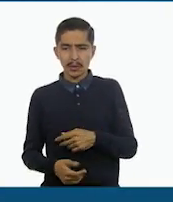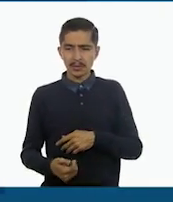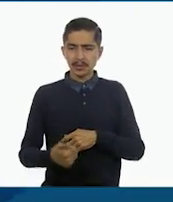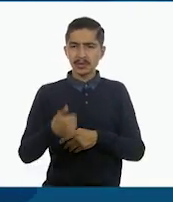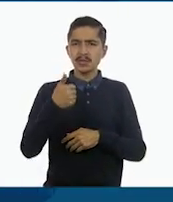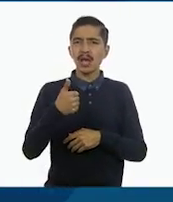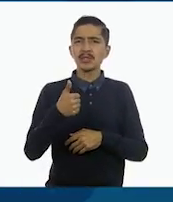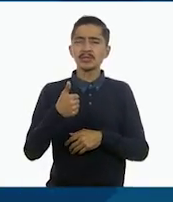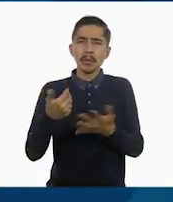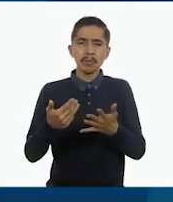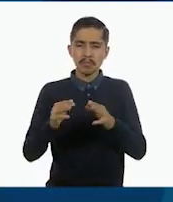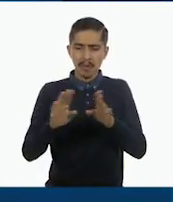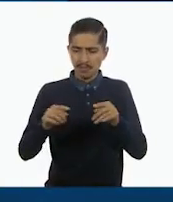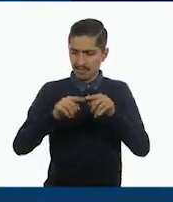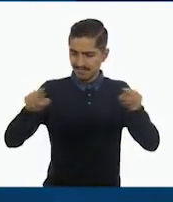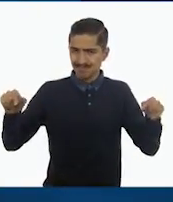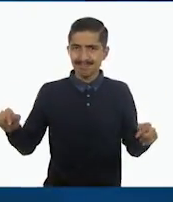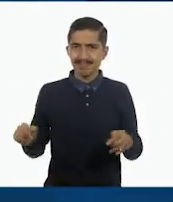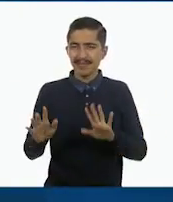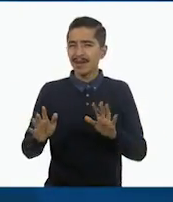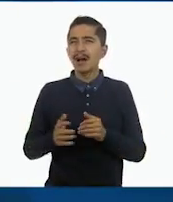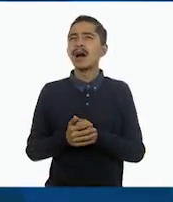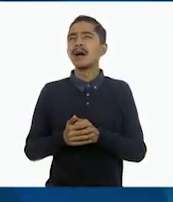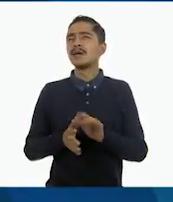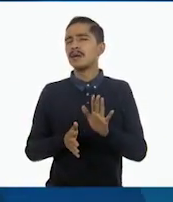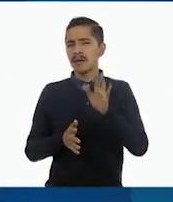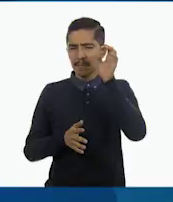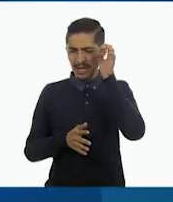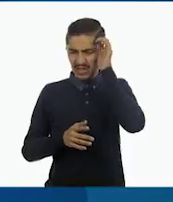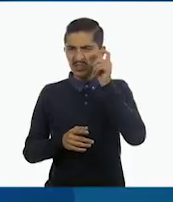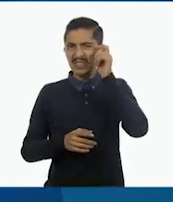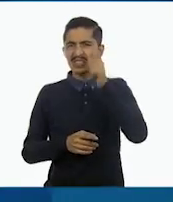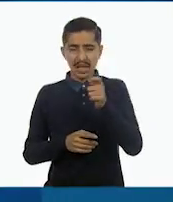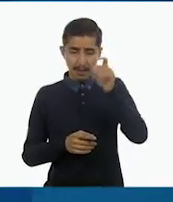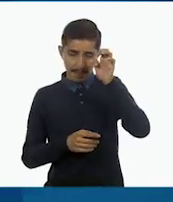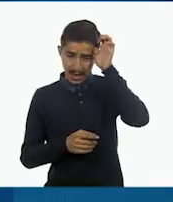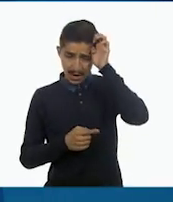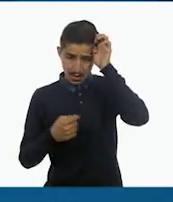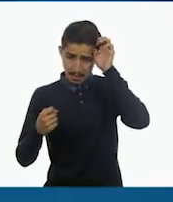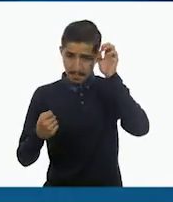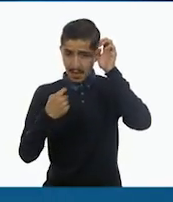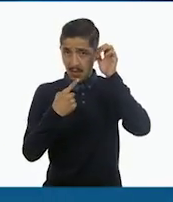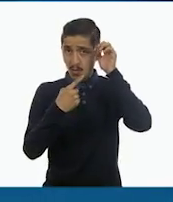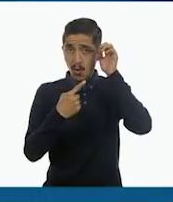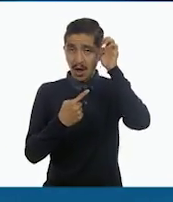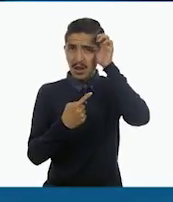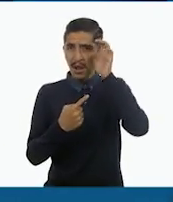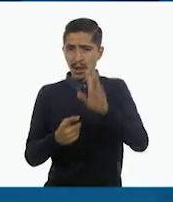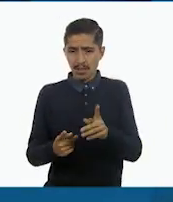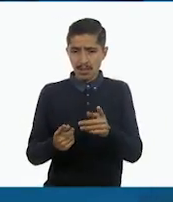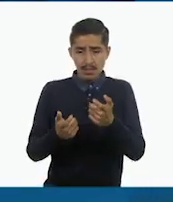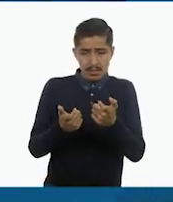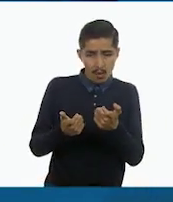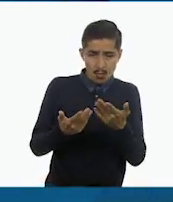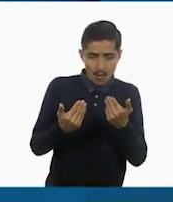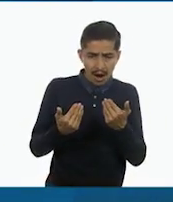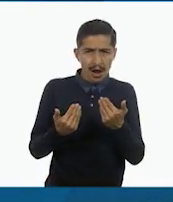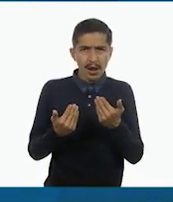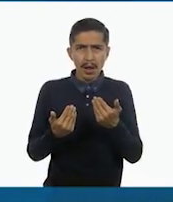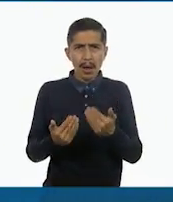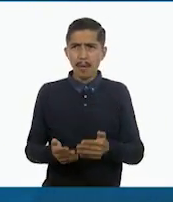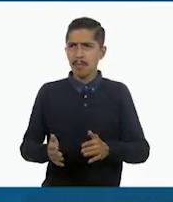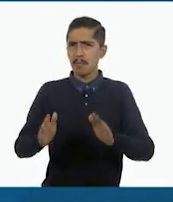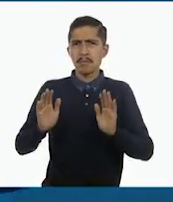6 pies de tierra. El imperio no es otra cosa que el emperador. Que no tenga dinero no es una objeción